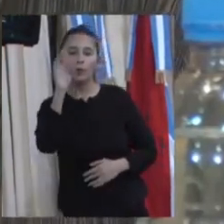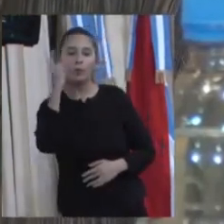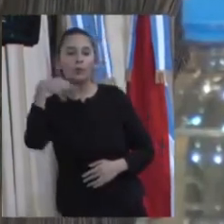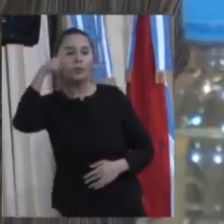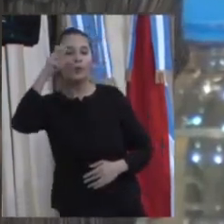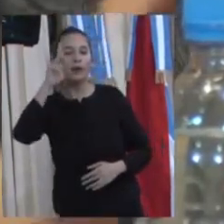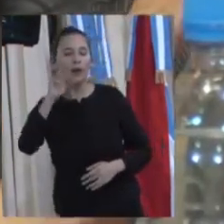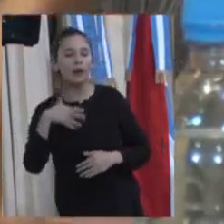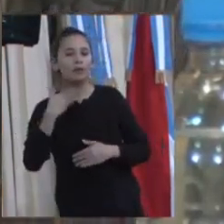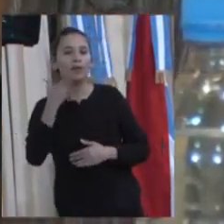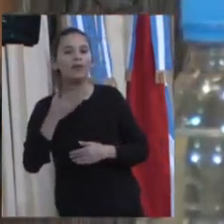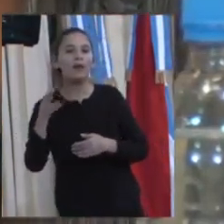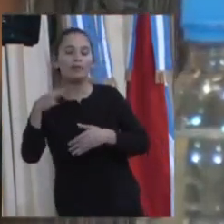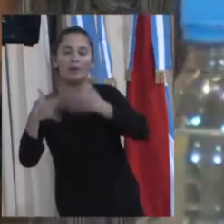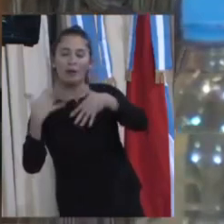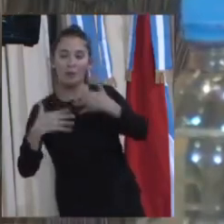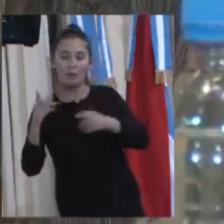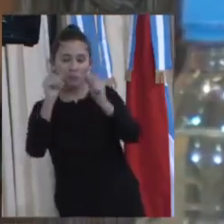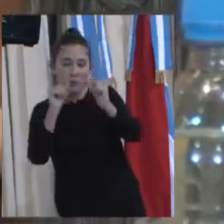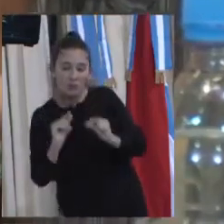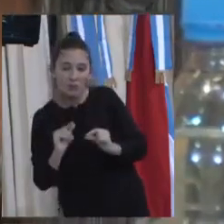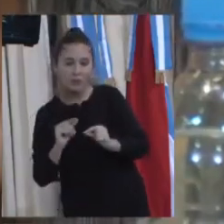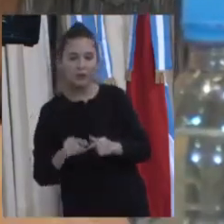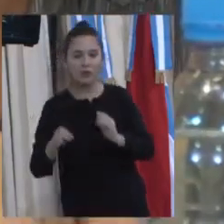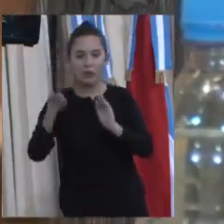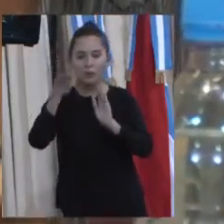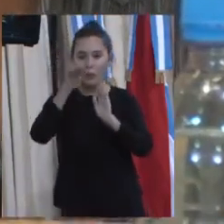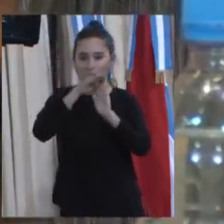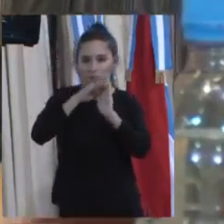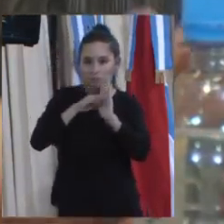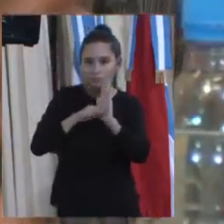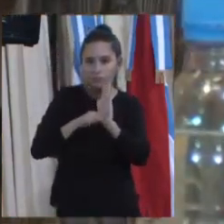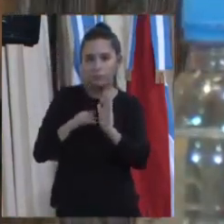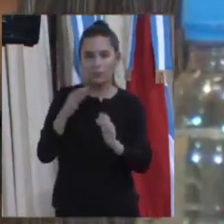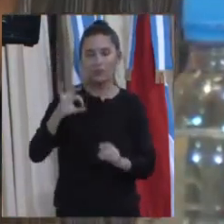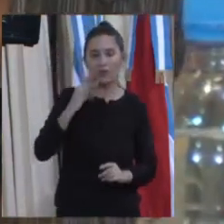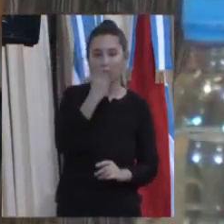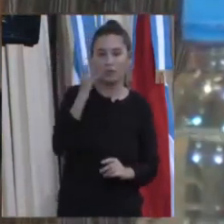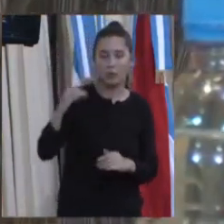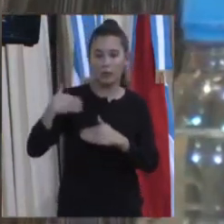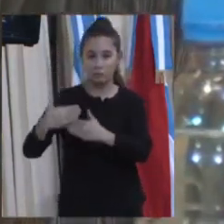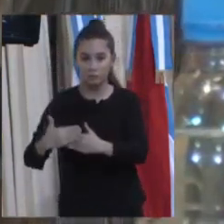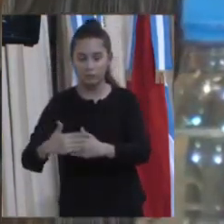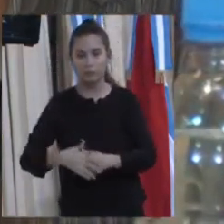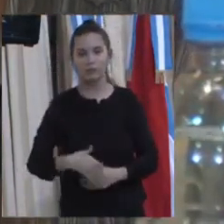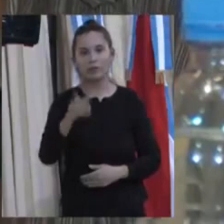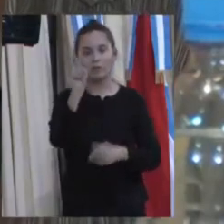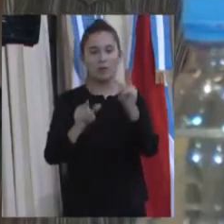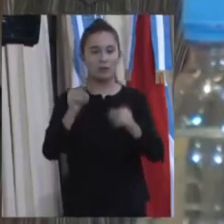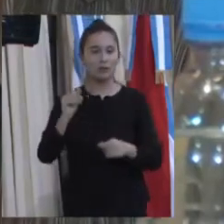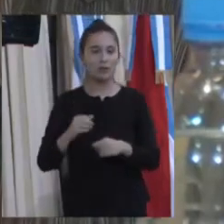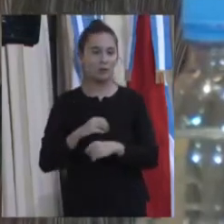de los números, uno mira las matrículas a partir de los años 50 en adelante, en todos los países se